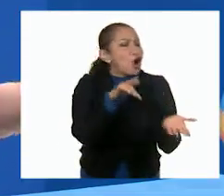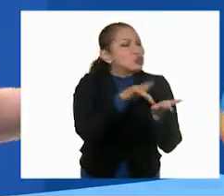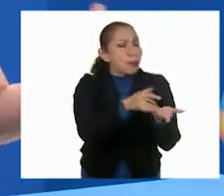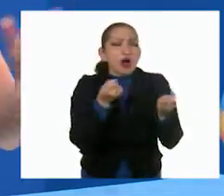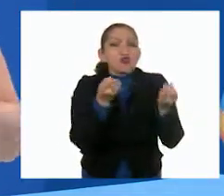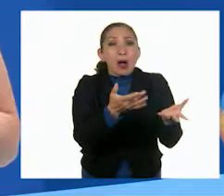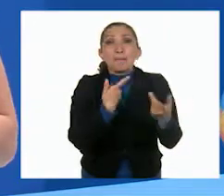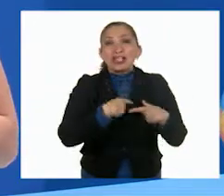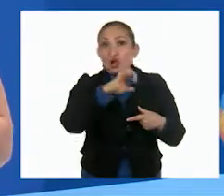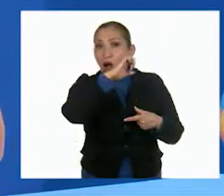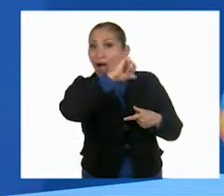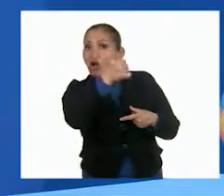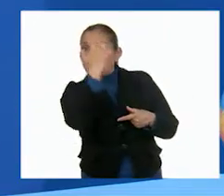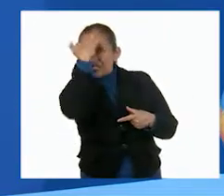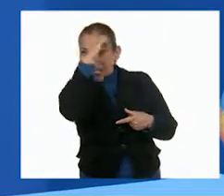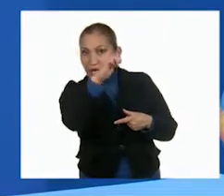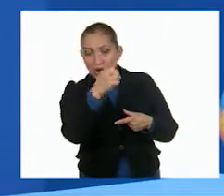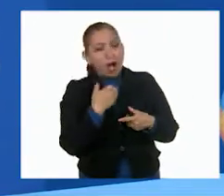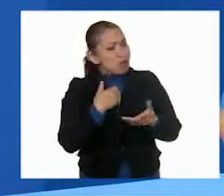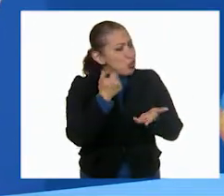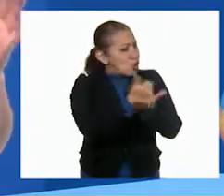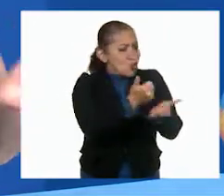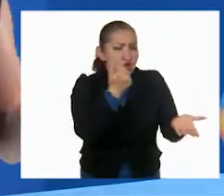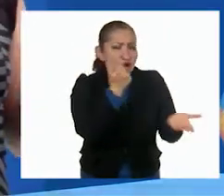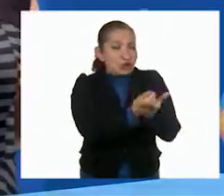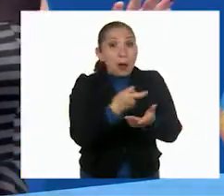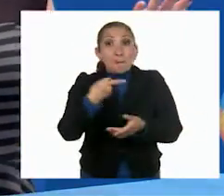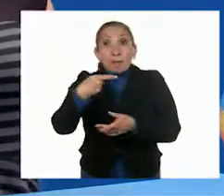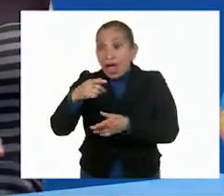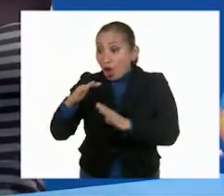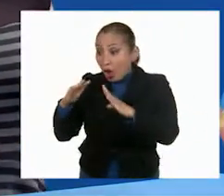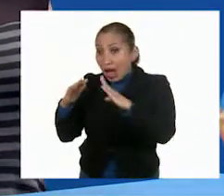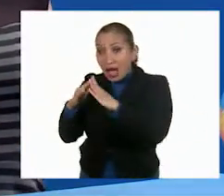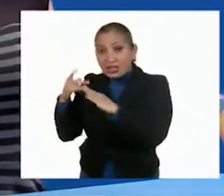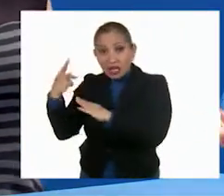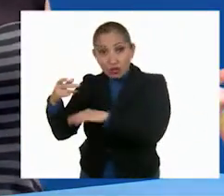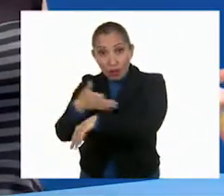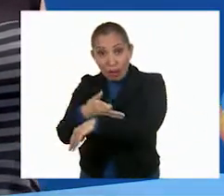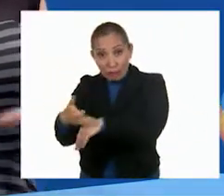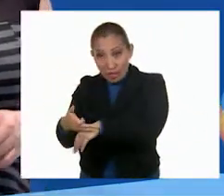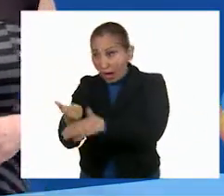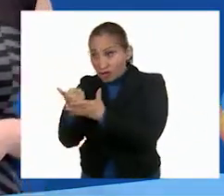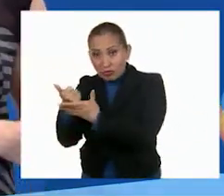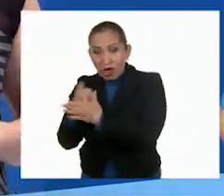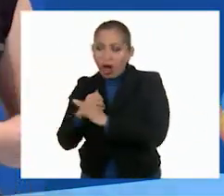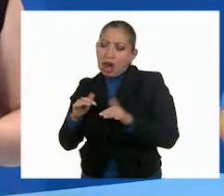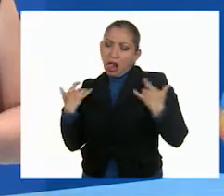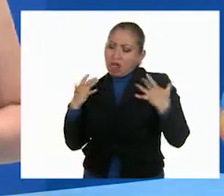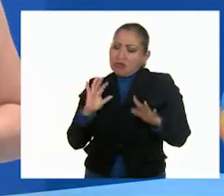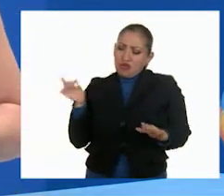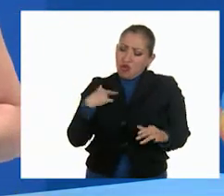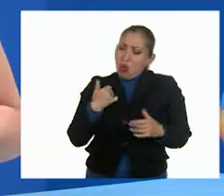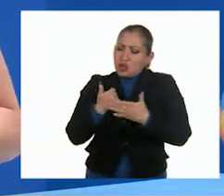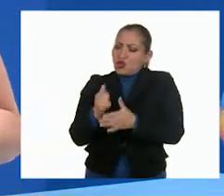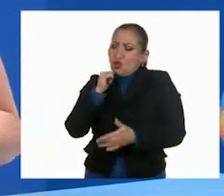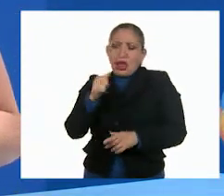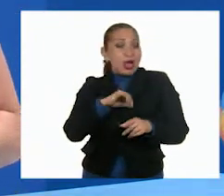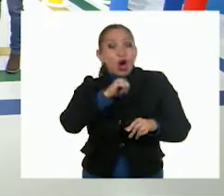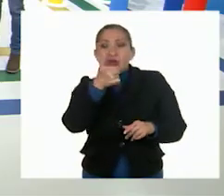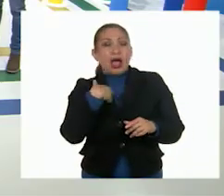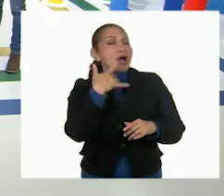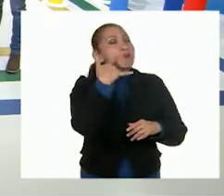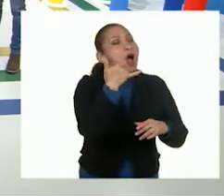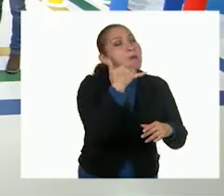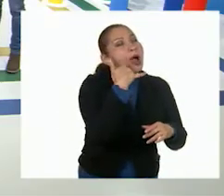los extraños, ¿verdad? Y poco colaborativa en la casa, con la familia. Muy